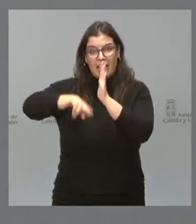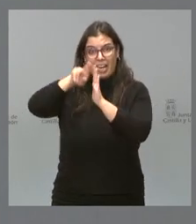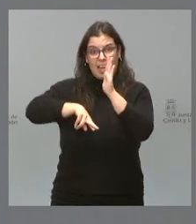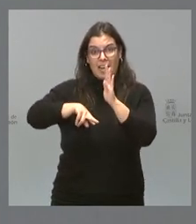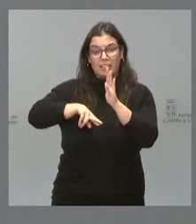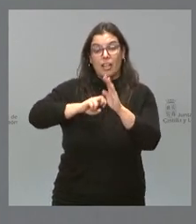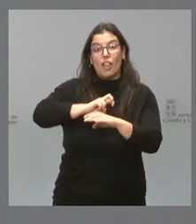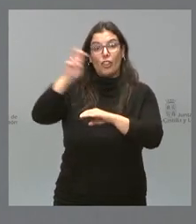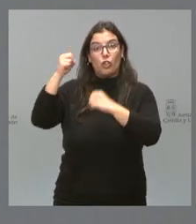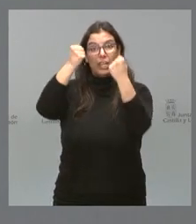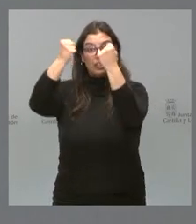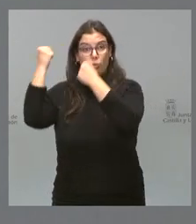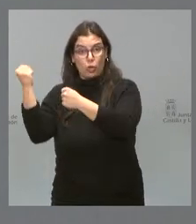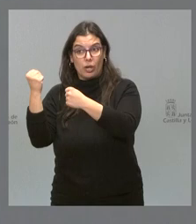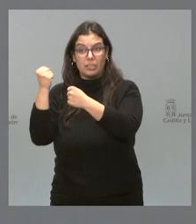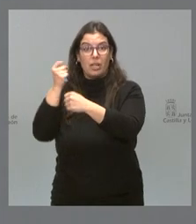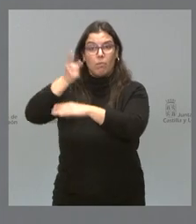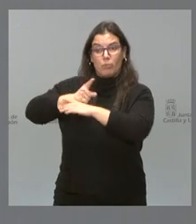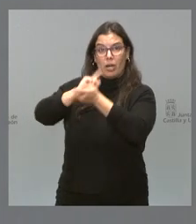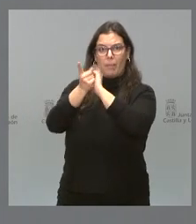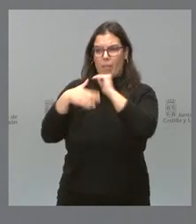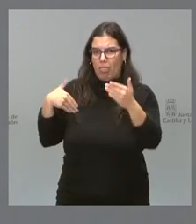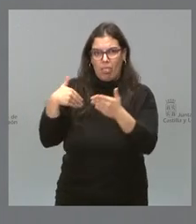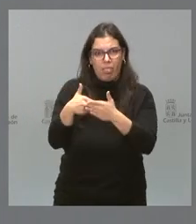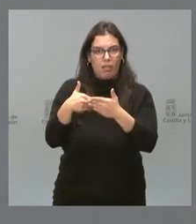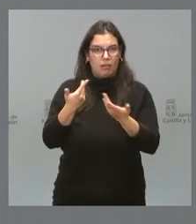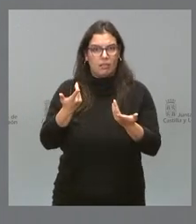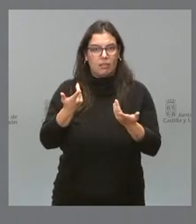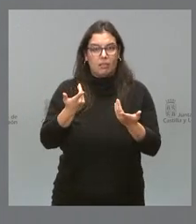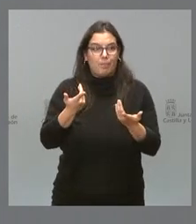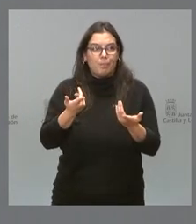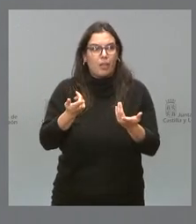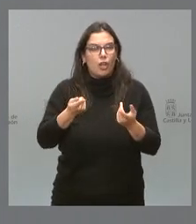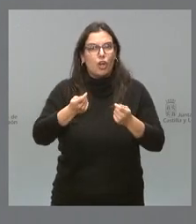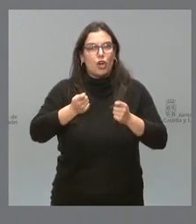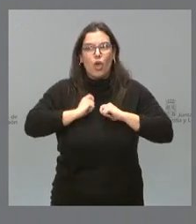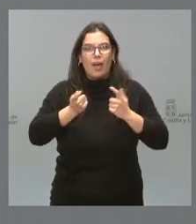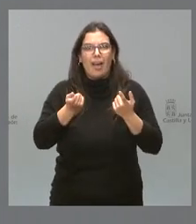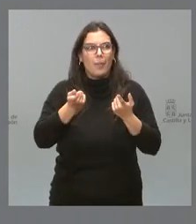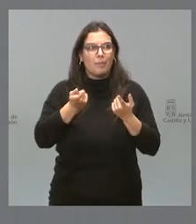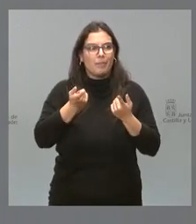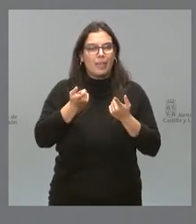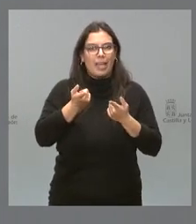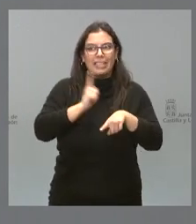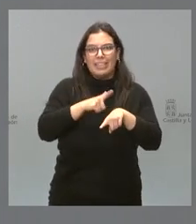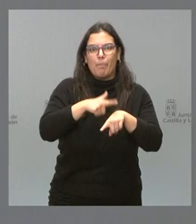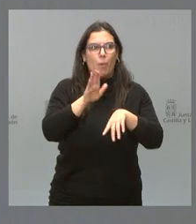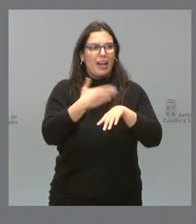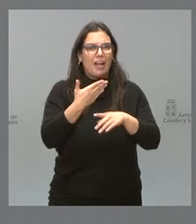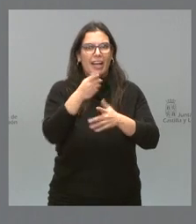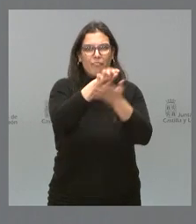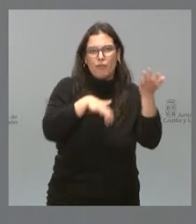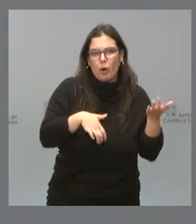constitucionales con un plazo de tiempo extremadamente escaso que no permite disponer de ningún tipo de informes y tampoco